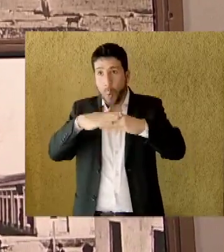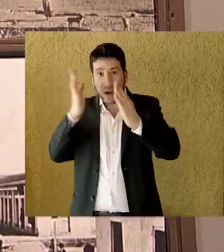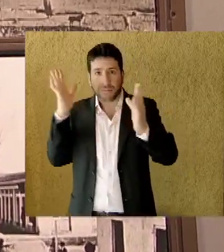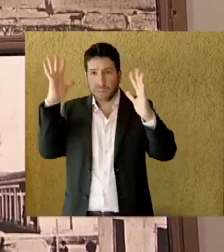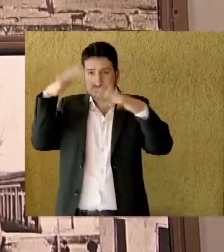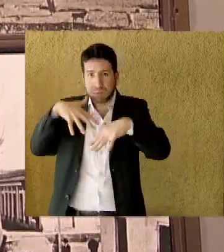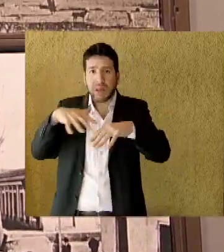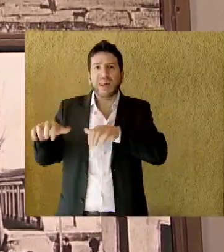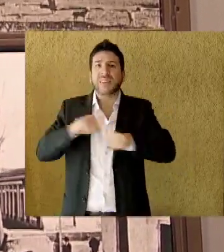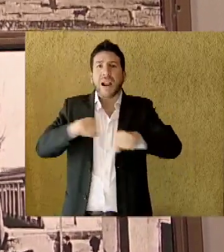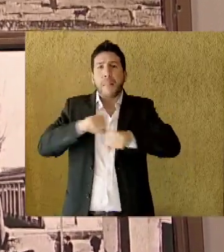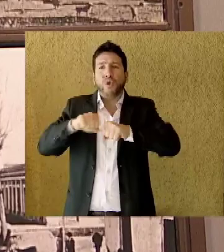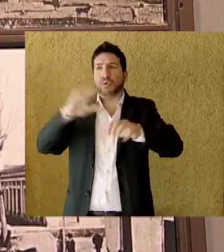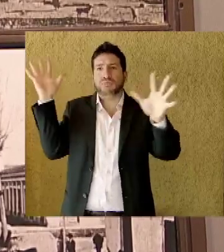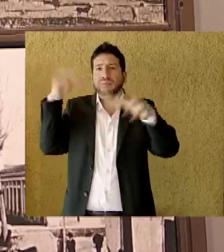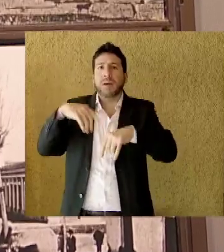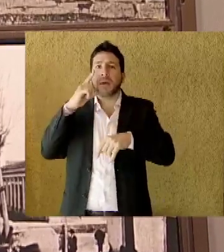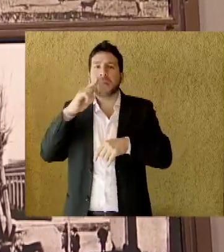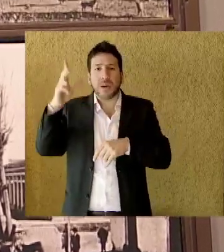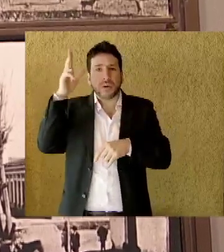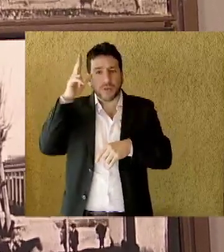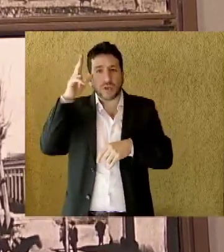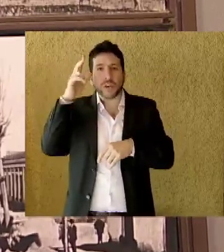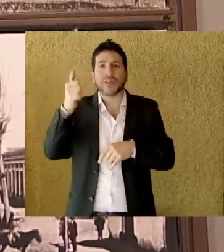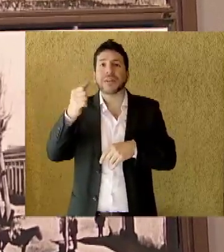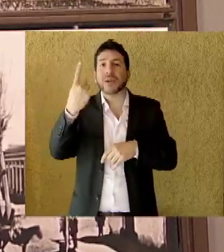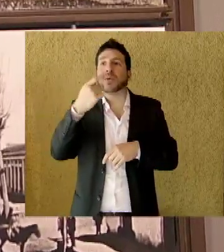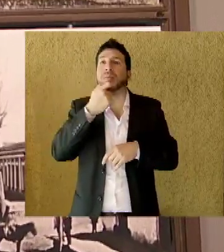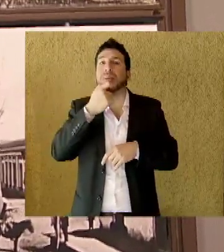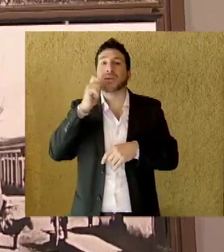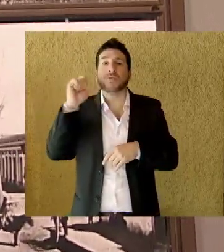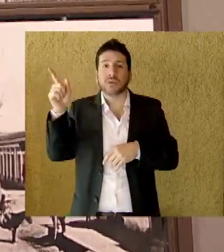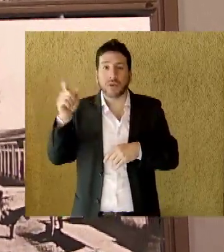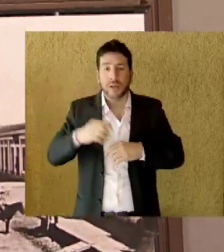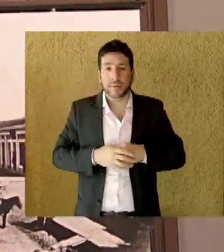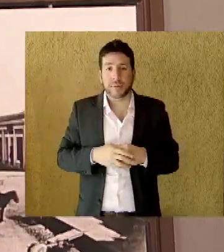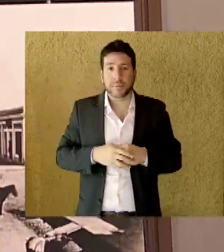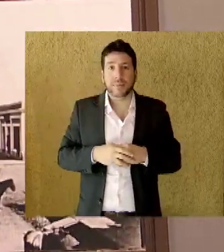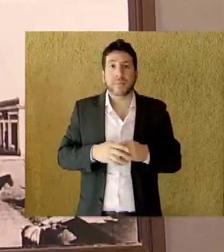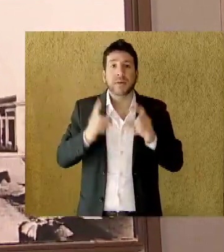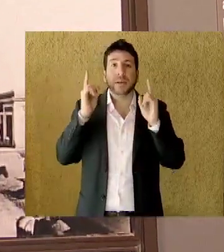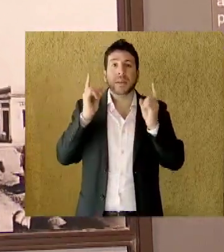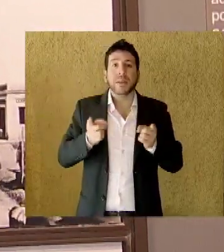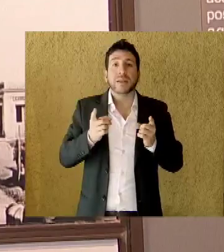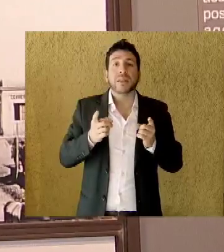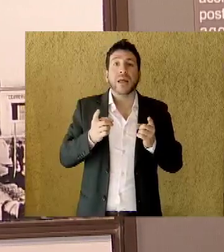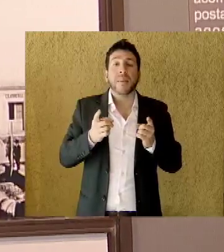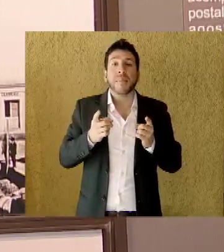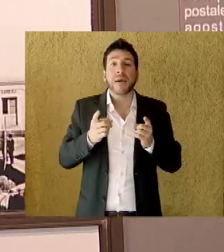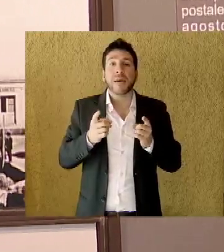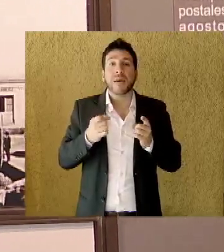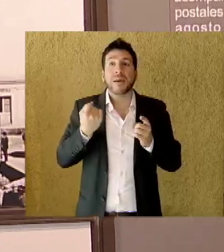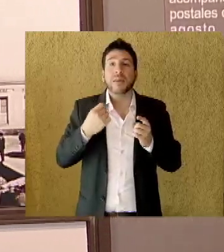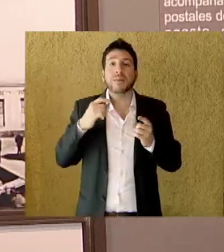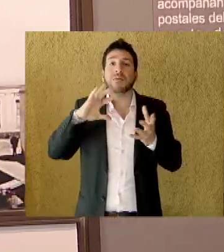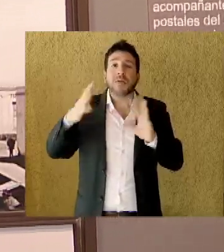aquel terremoto fatídico del año 1861 en Mendoza. También es un poco un momento para poner un freno y para respirar